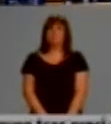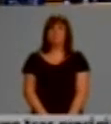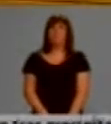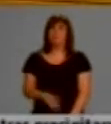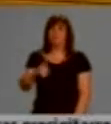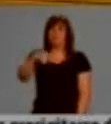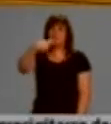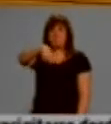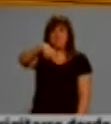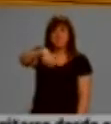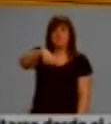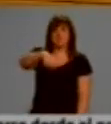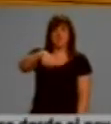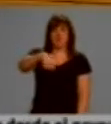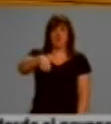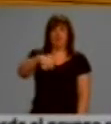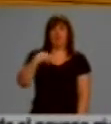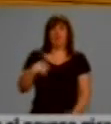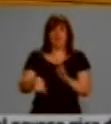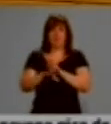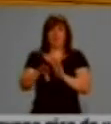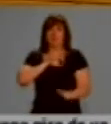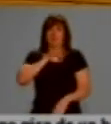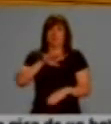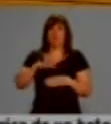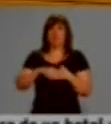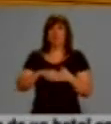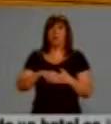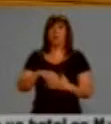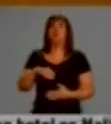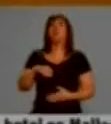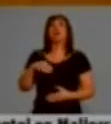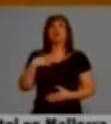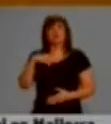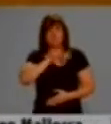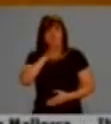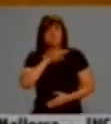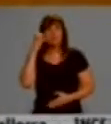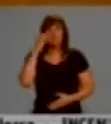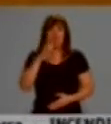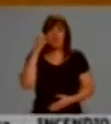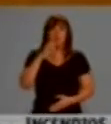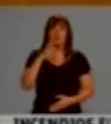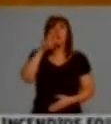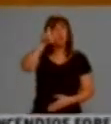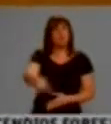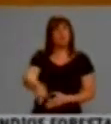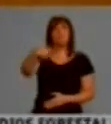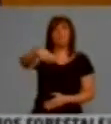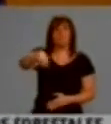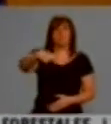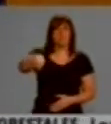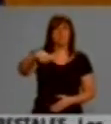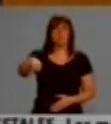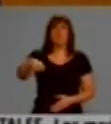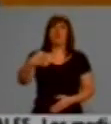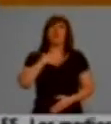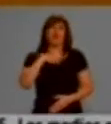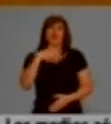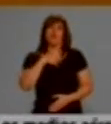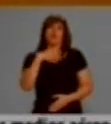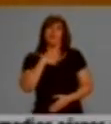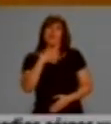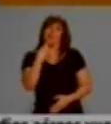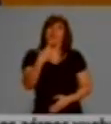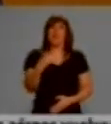Un presidente, señor Rajoy, un presidente no puede amparar ilegalidades,